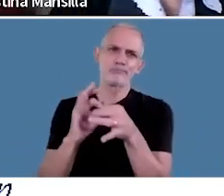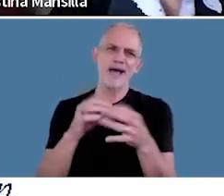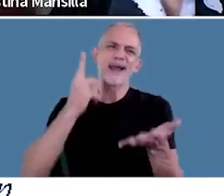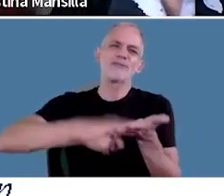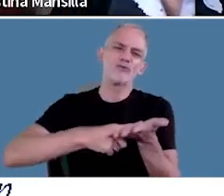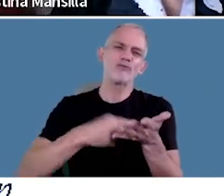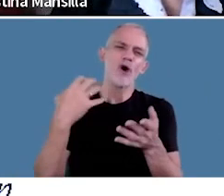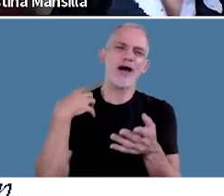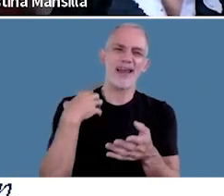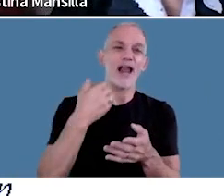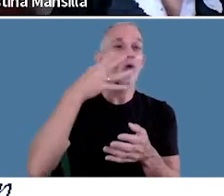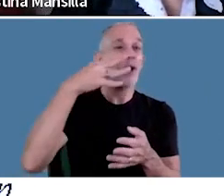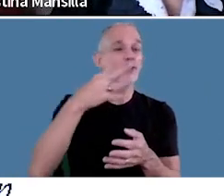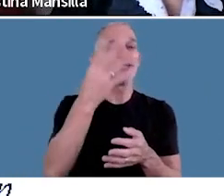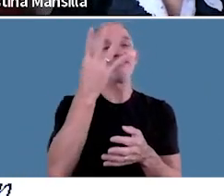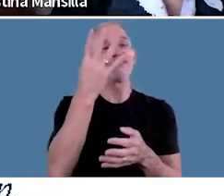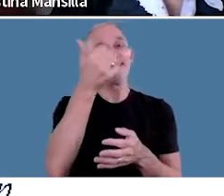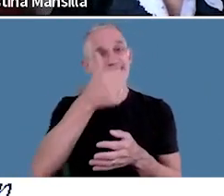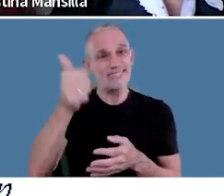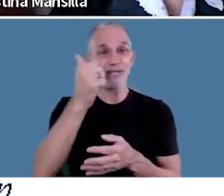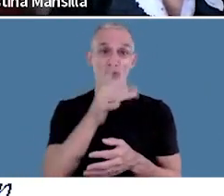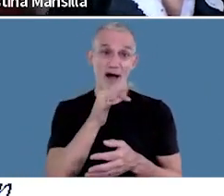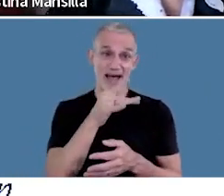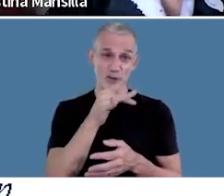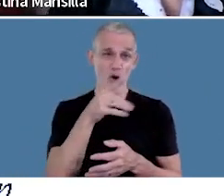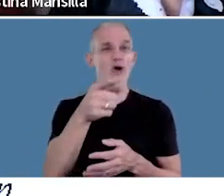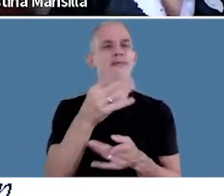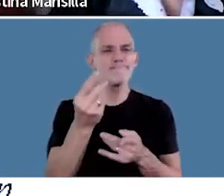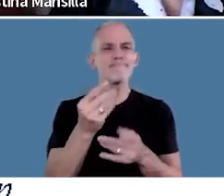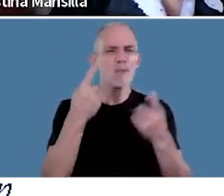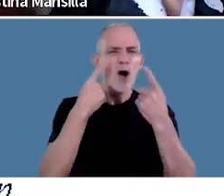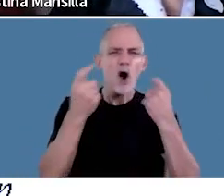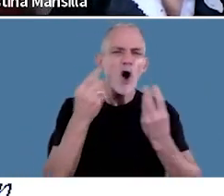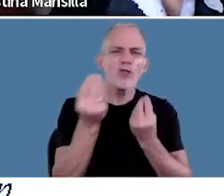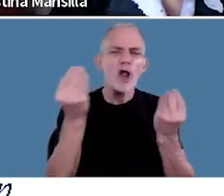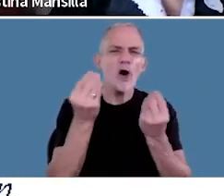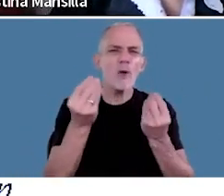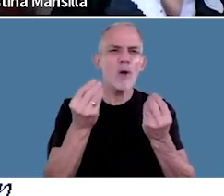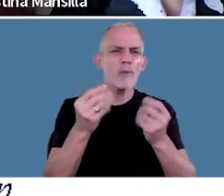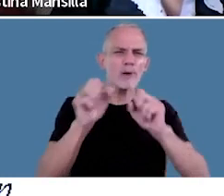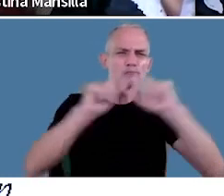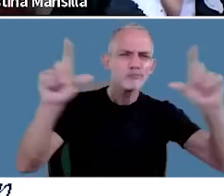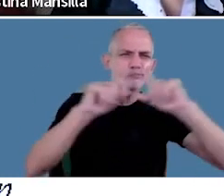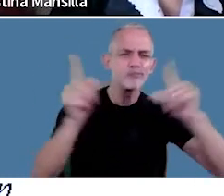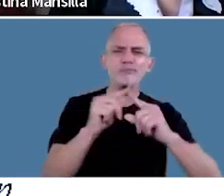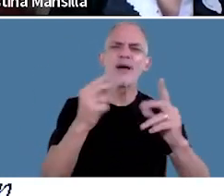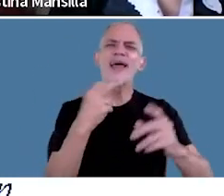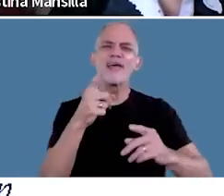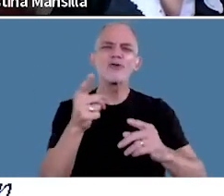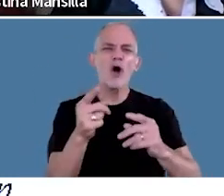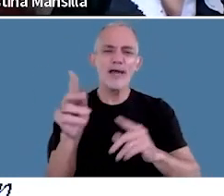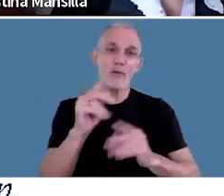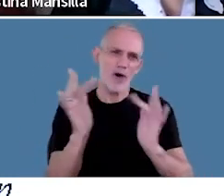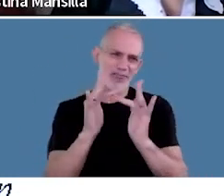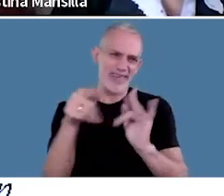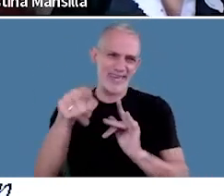General 4614, donde se controlan a través de las plataformas de gestión electrónica o digitales